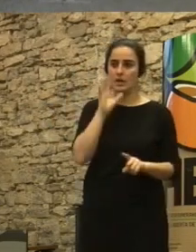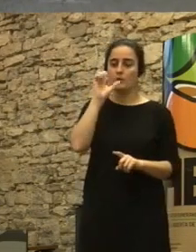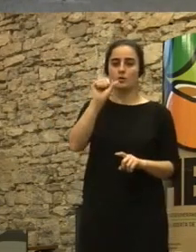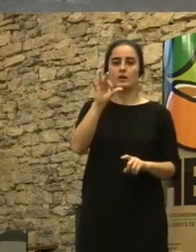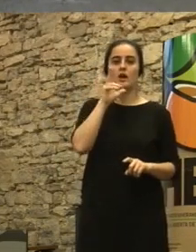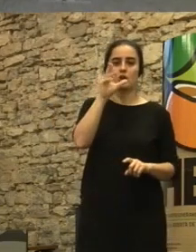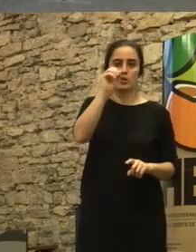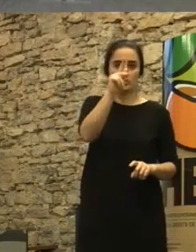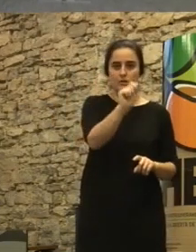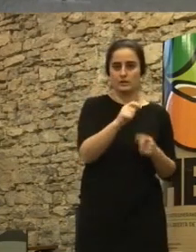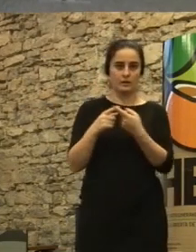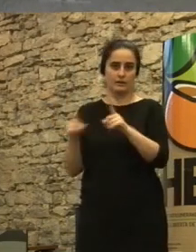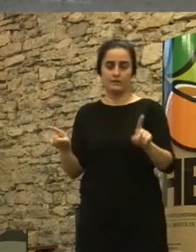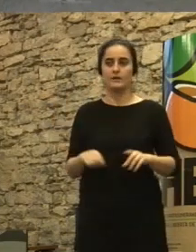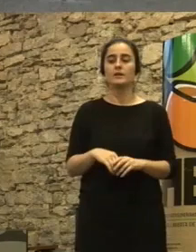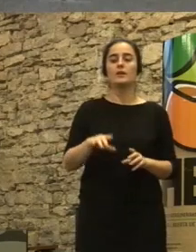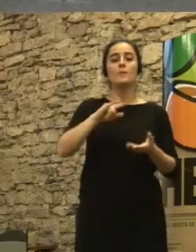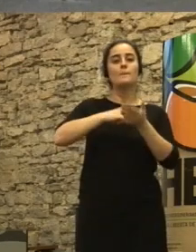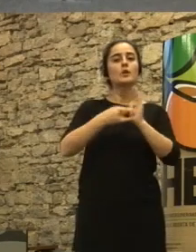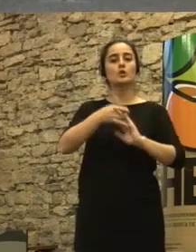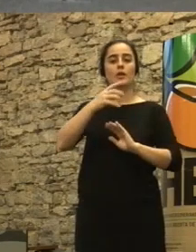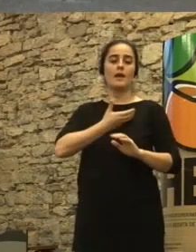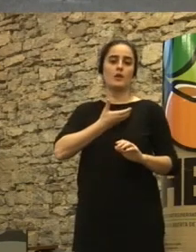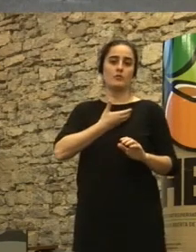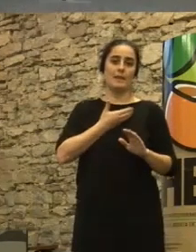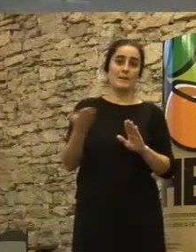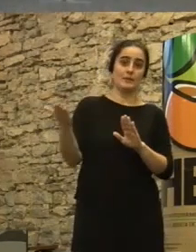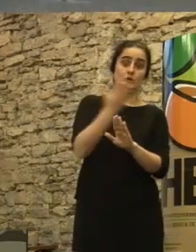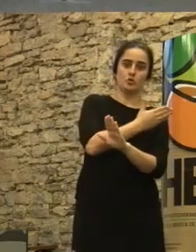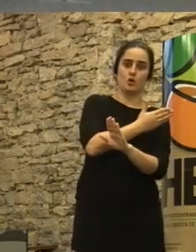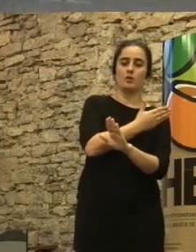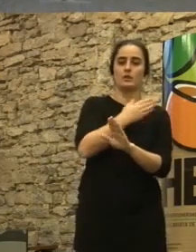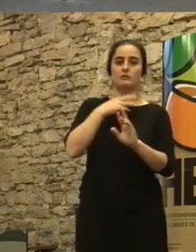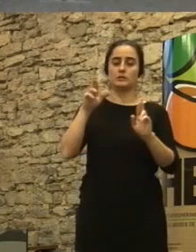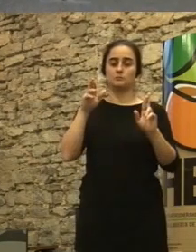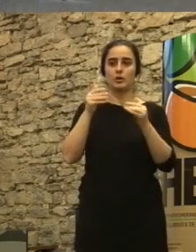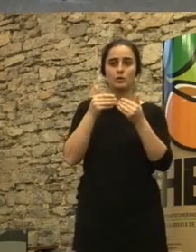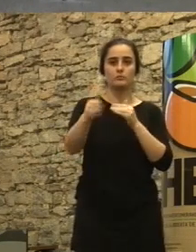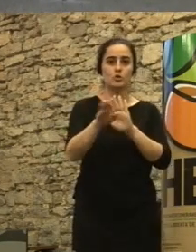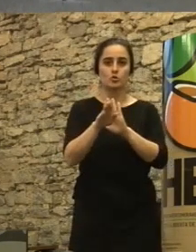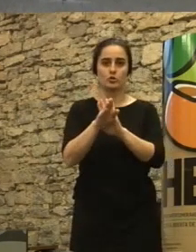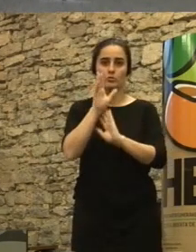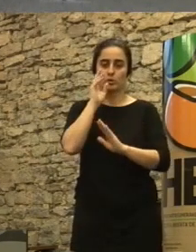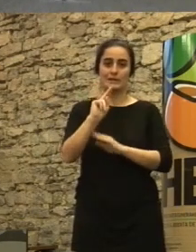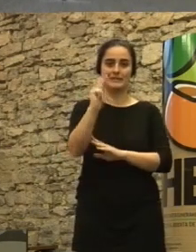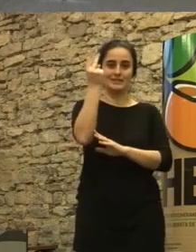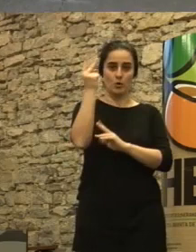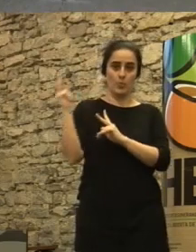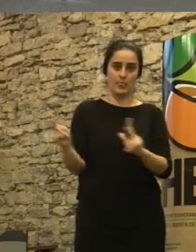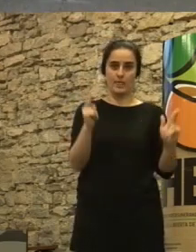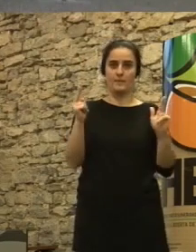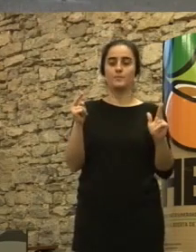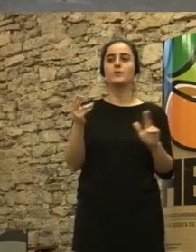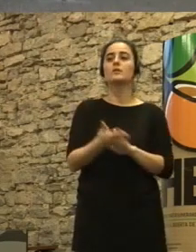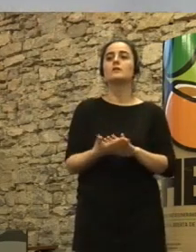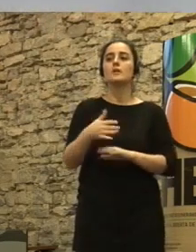Ashoka, es un proyecto del ayuntamiento anterior, que espero que continúe, de hecho vamos a hacer una segunda edición, y es dónde están